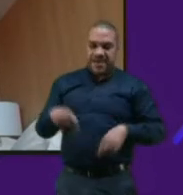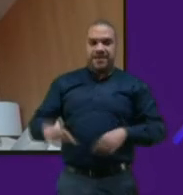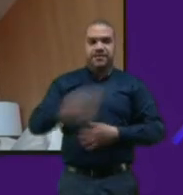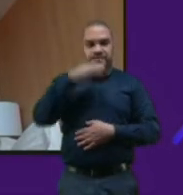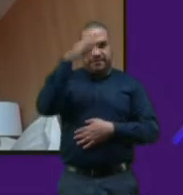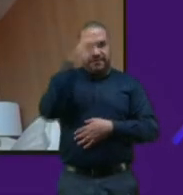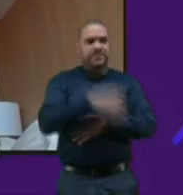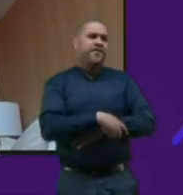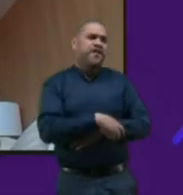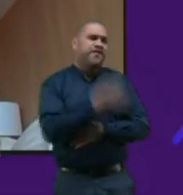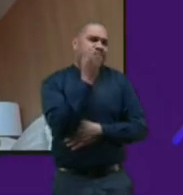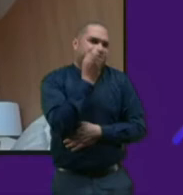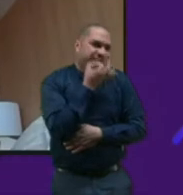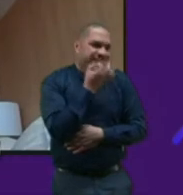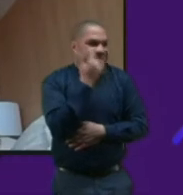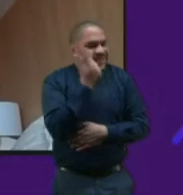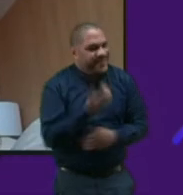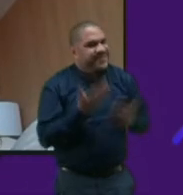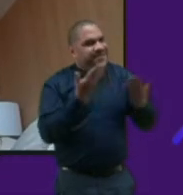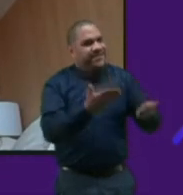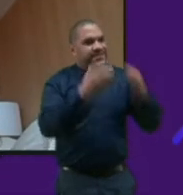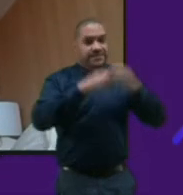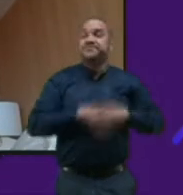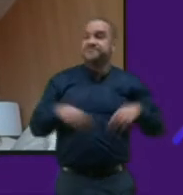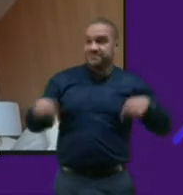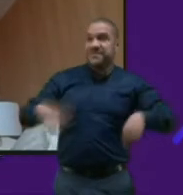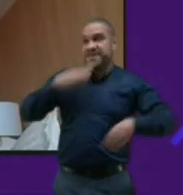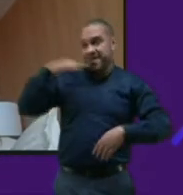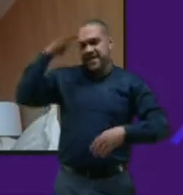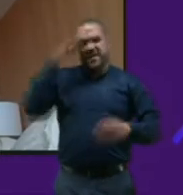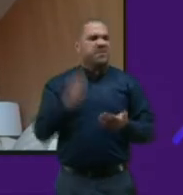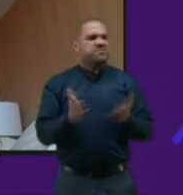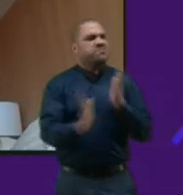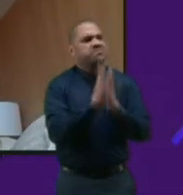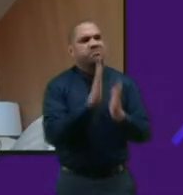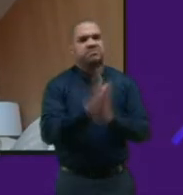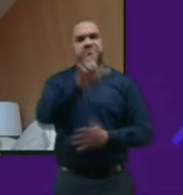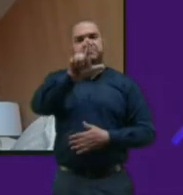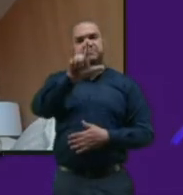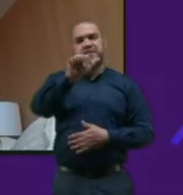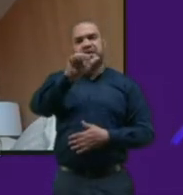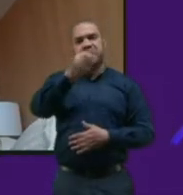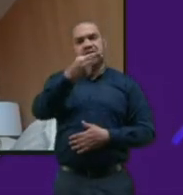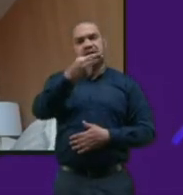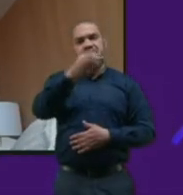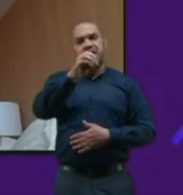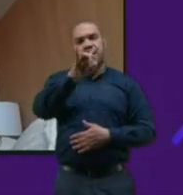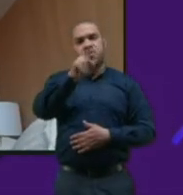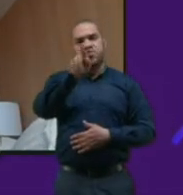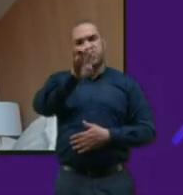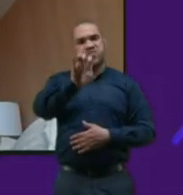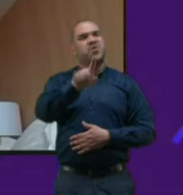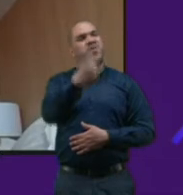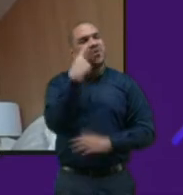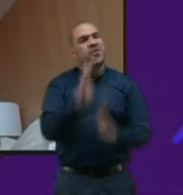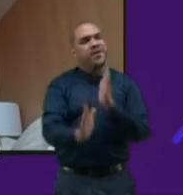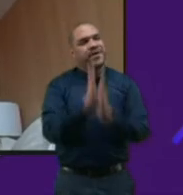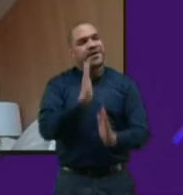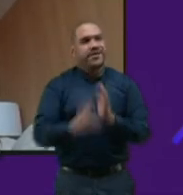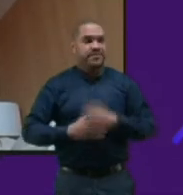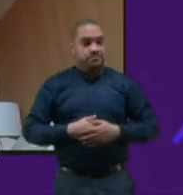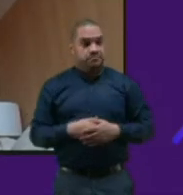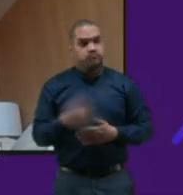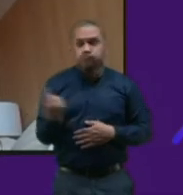que estás. Bueno, ahora nos cuentas un poquito más de la house y del tema de lo que levantaste en estos días, que fue un notición,